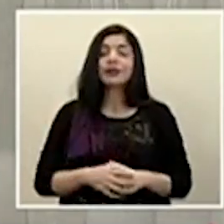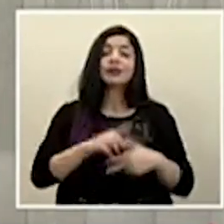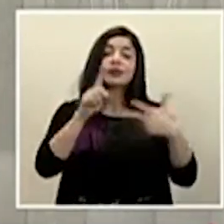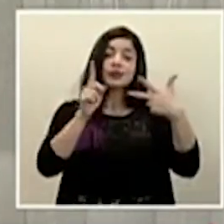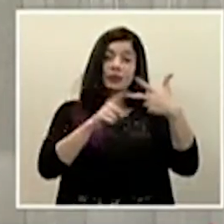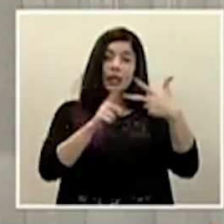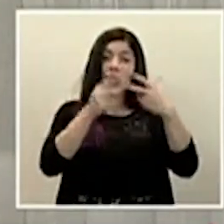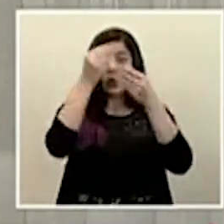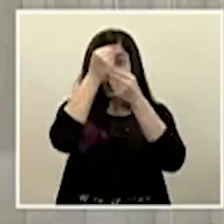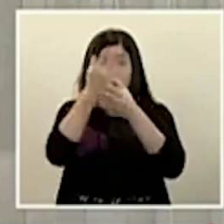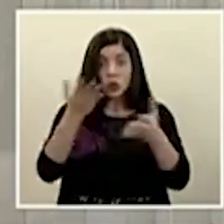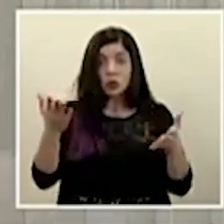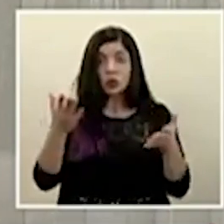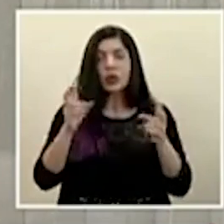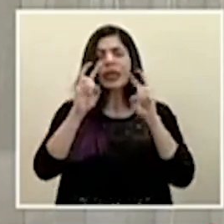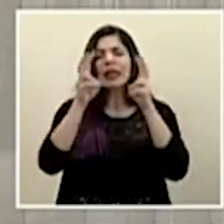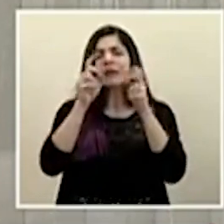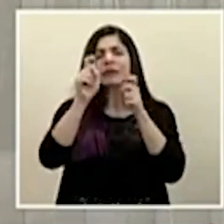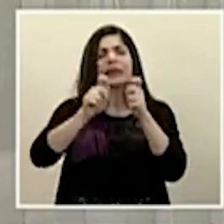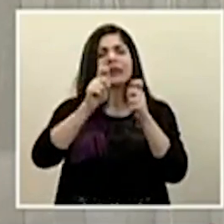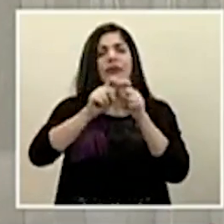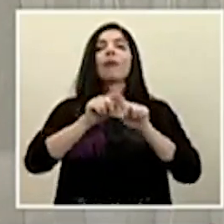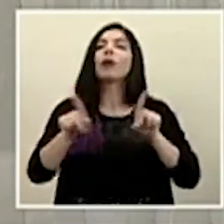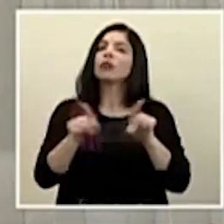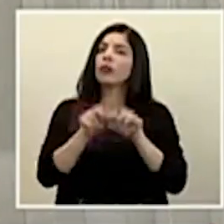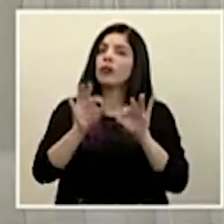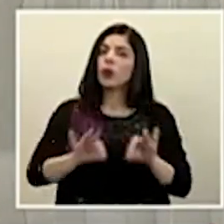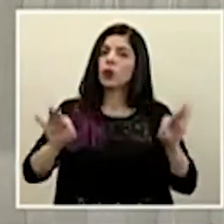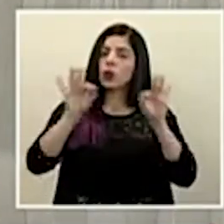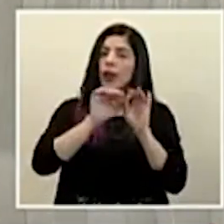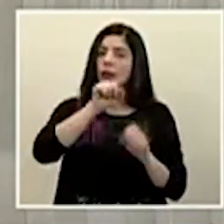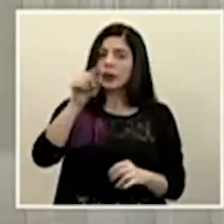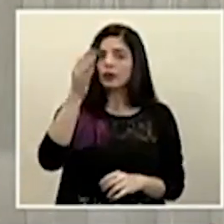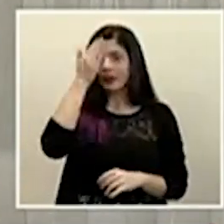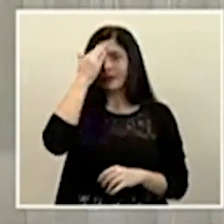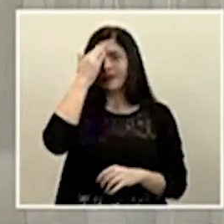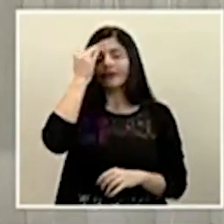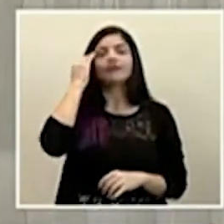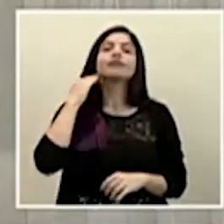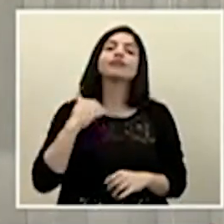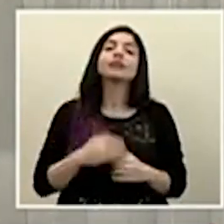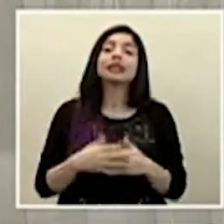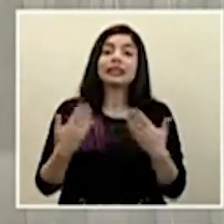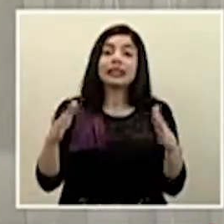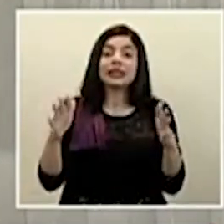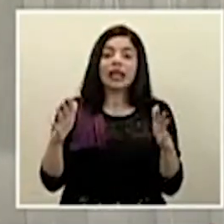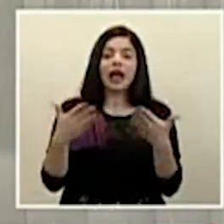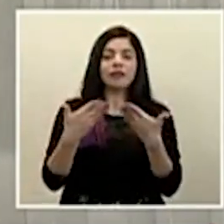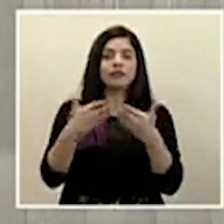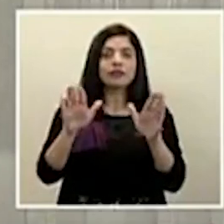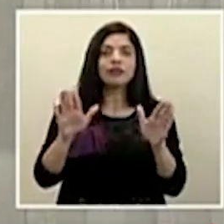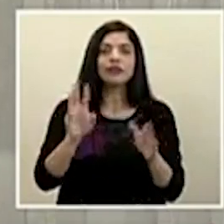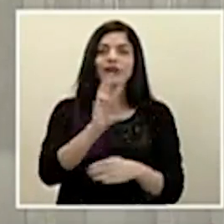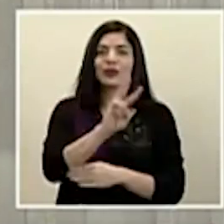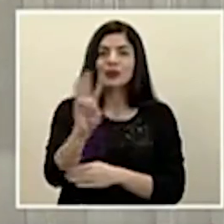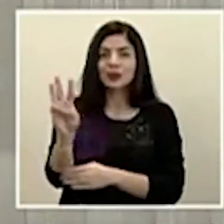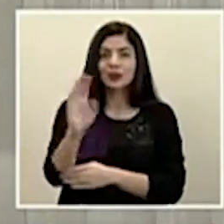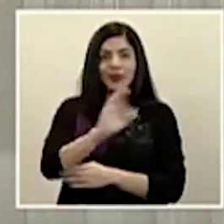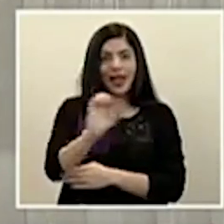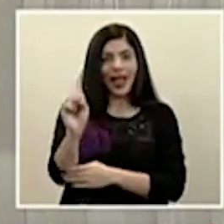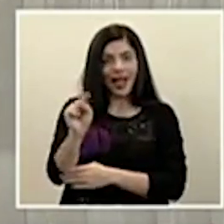tema muy puntual, pero importante para que tomen nota. Ya está habilitado en la página web de la